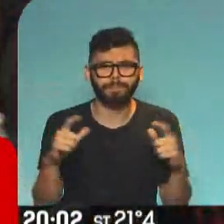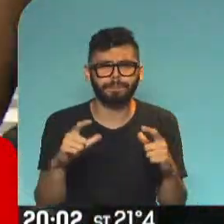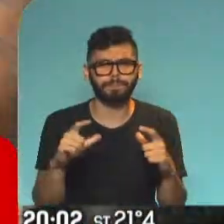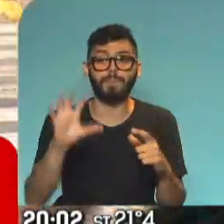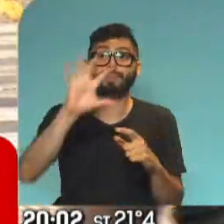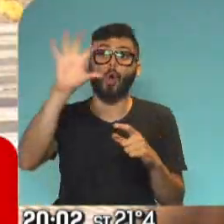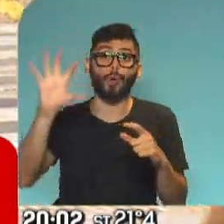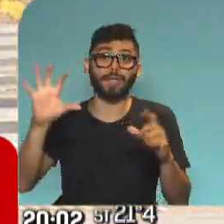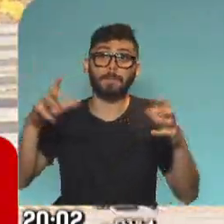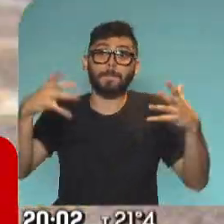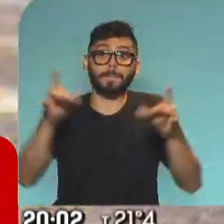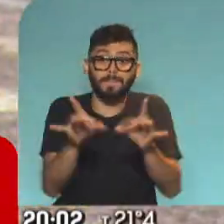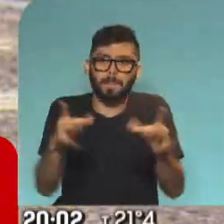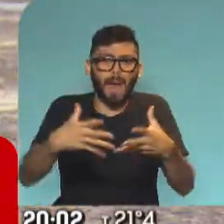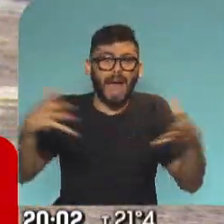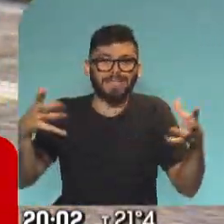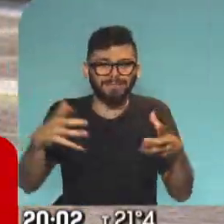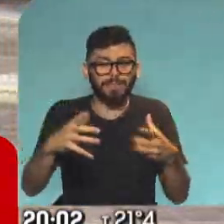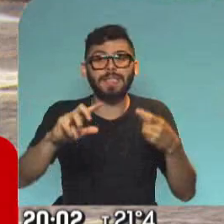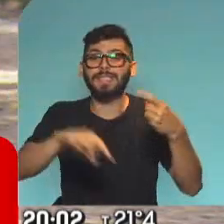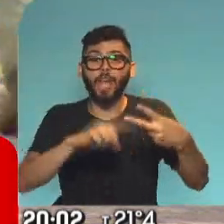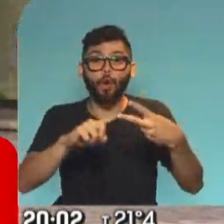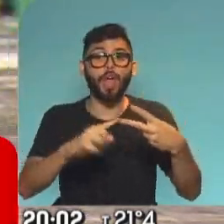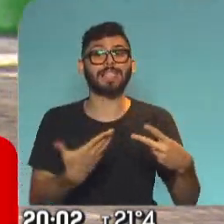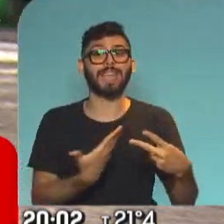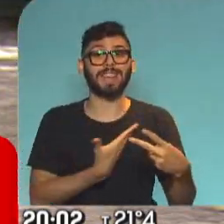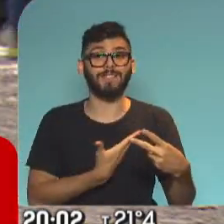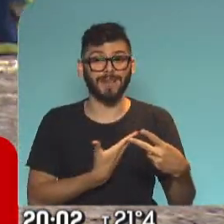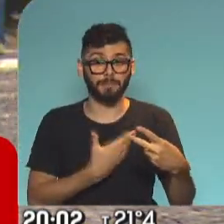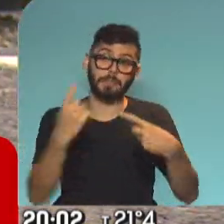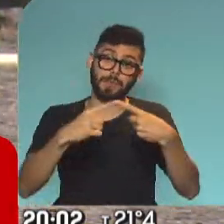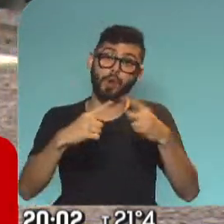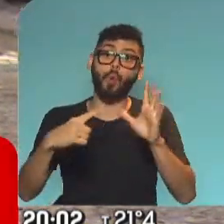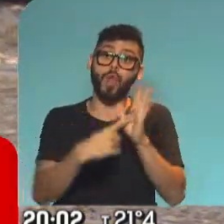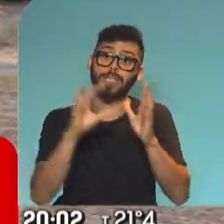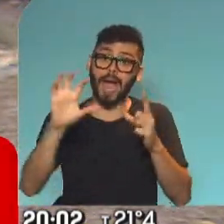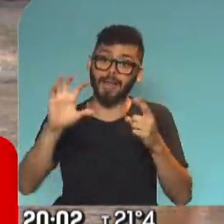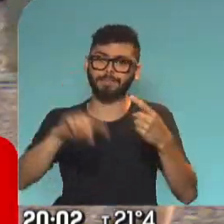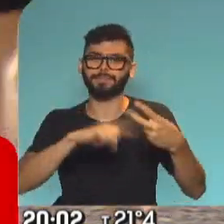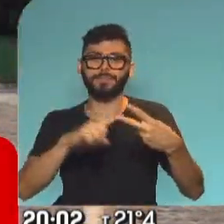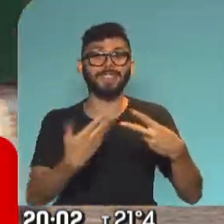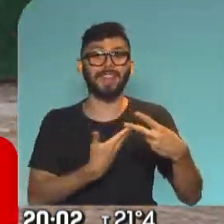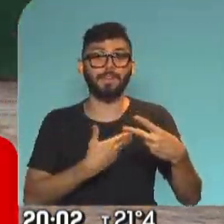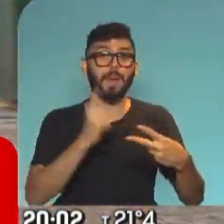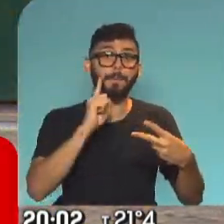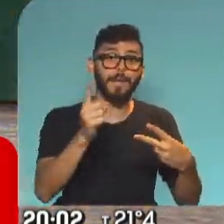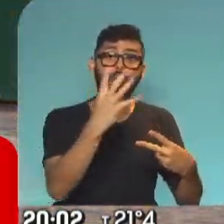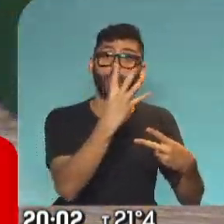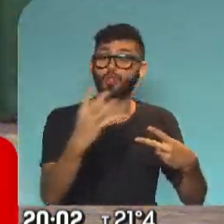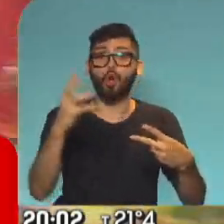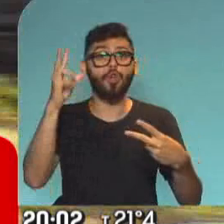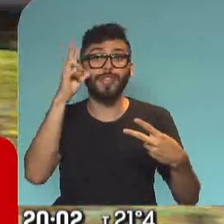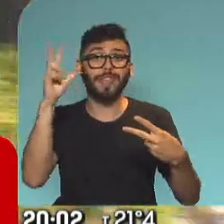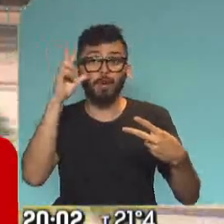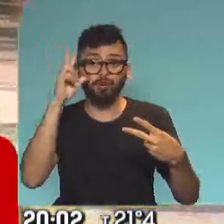que han presentado mayor número de contagios, sigue Santa Fe luego de provincia de Buenos Aires con 1.488. En tercer lugar